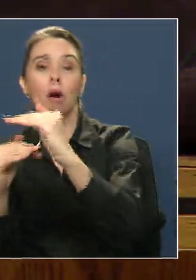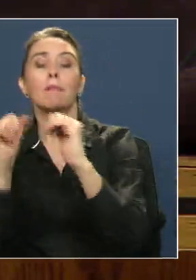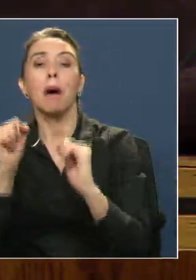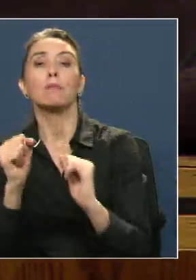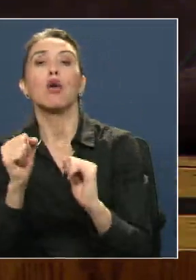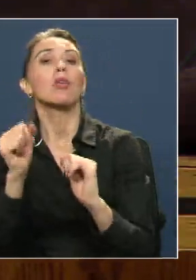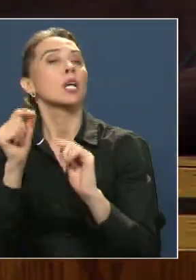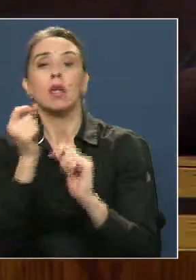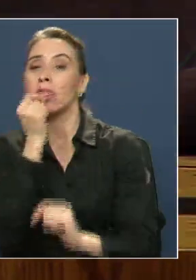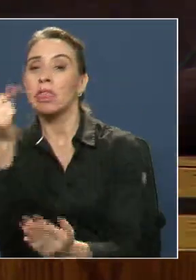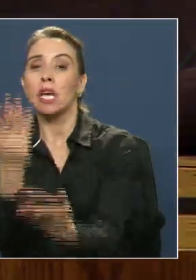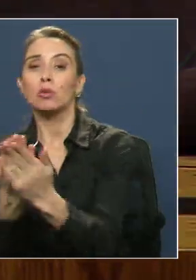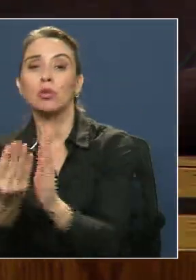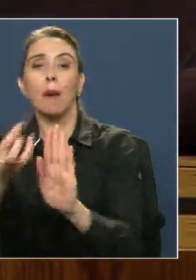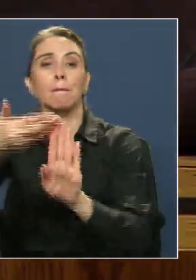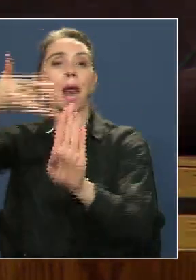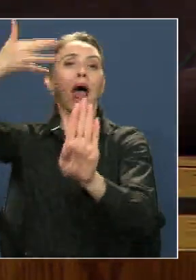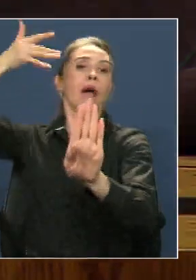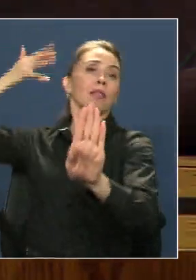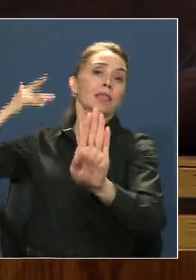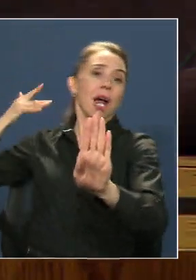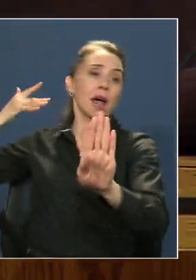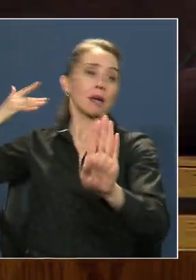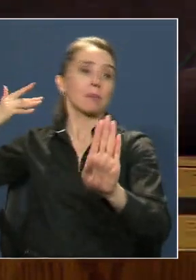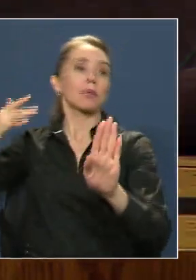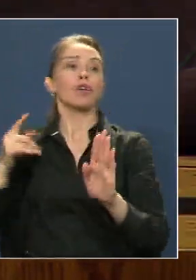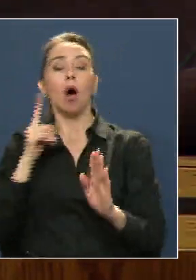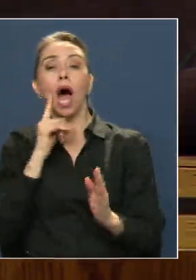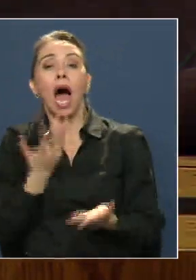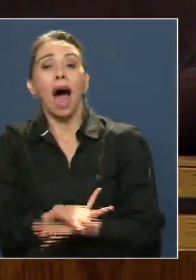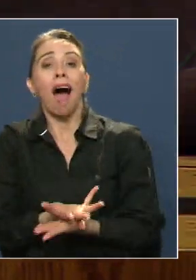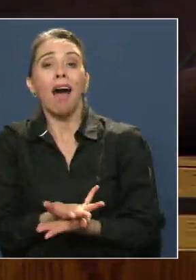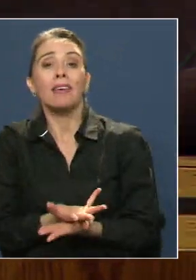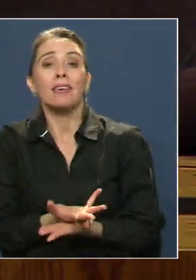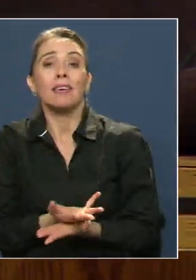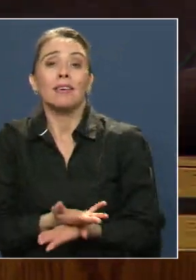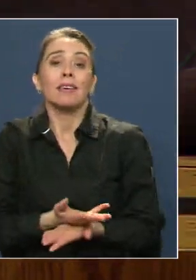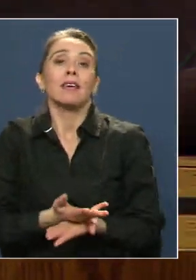retroactivo? Pero nos hemos dado ciertas reglas.